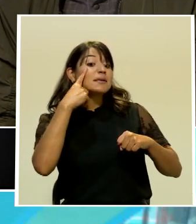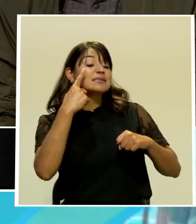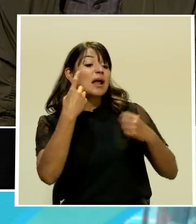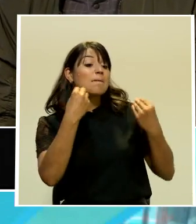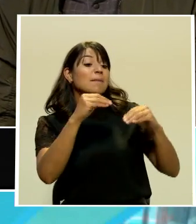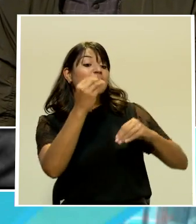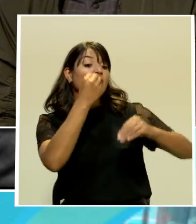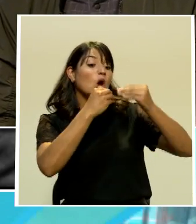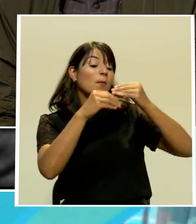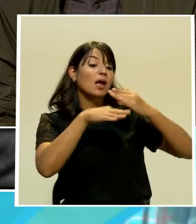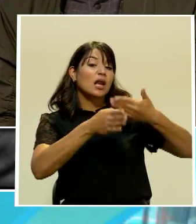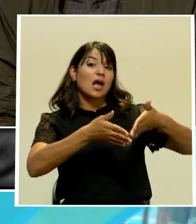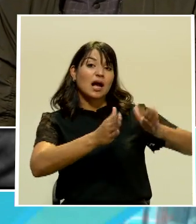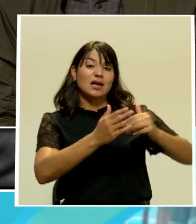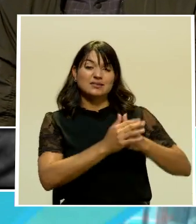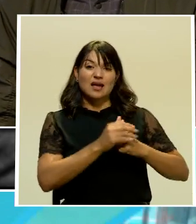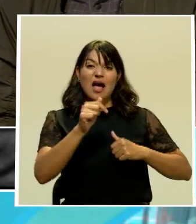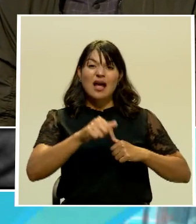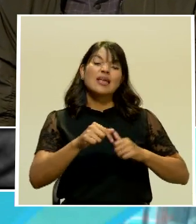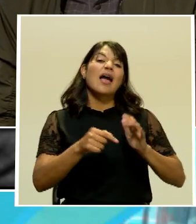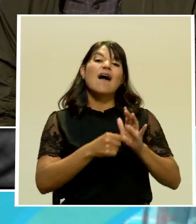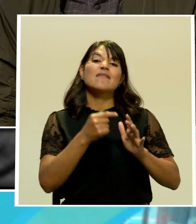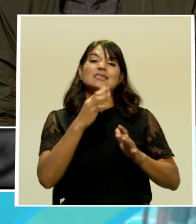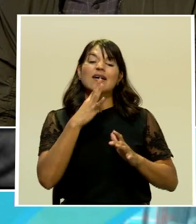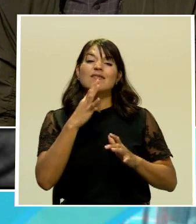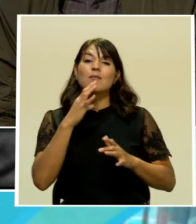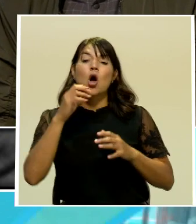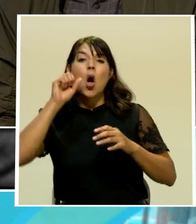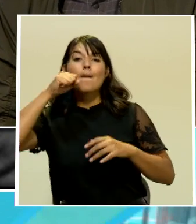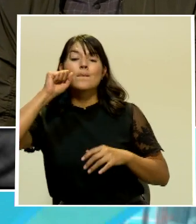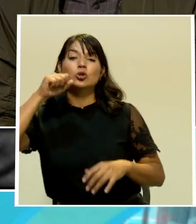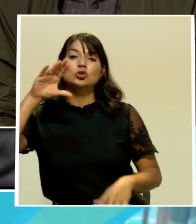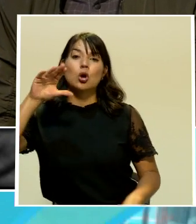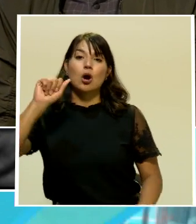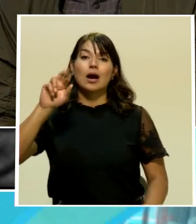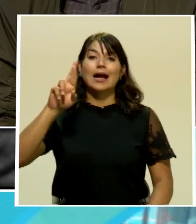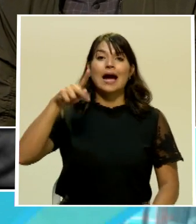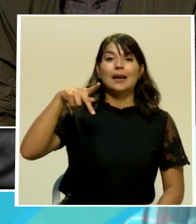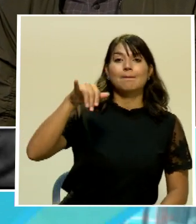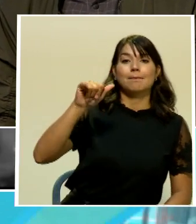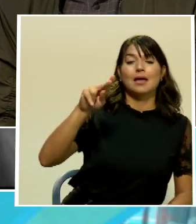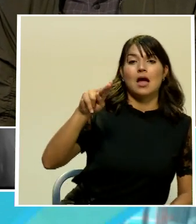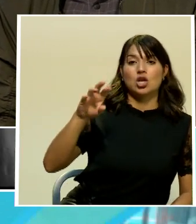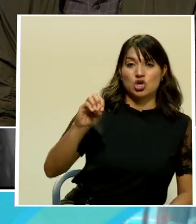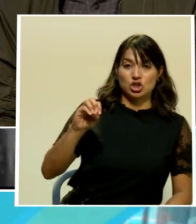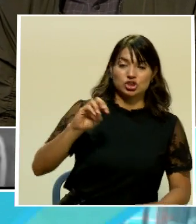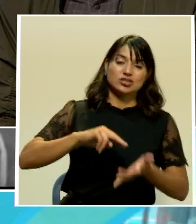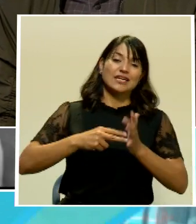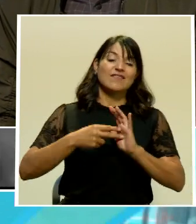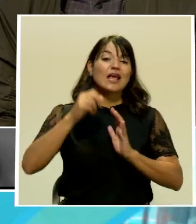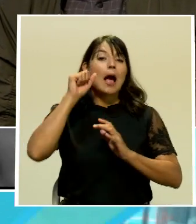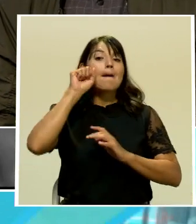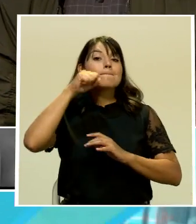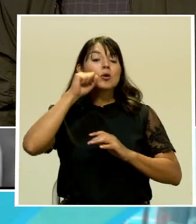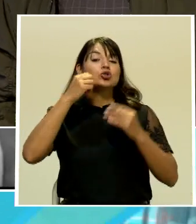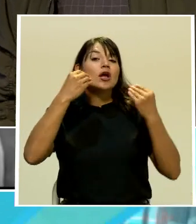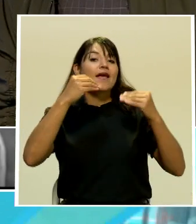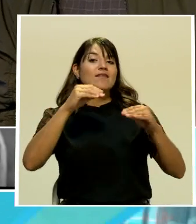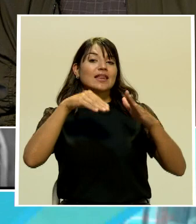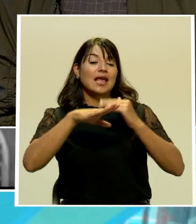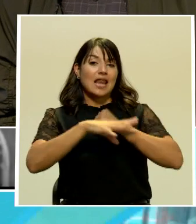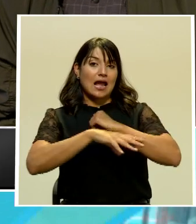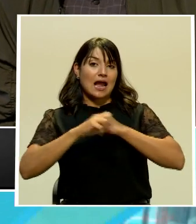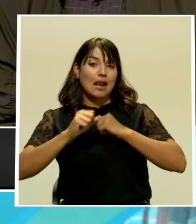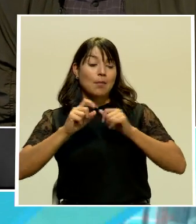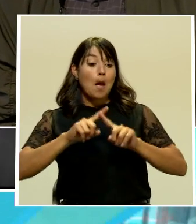muchas veces hablamos del pollo carpiano, sí, que es el pollo que venden en la Carpio. Pero al